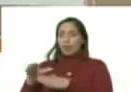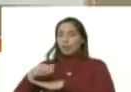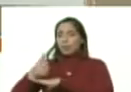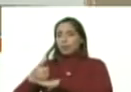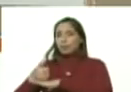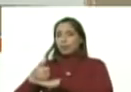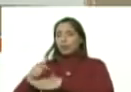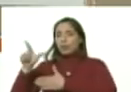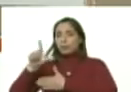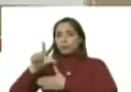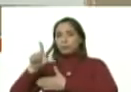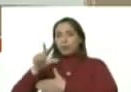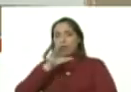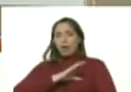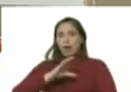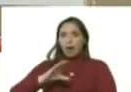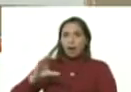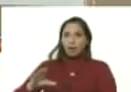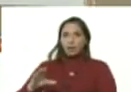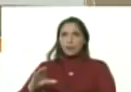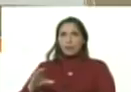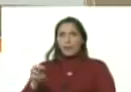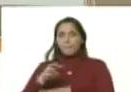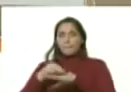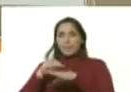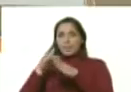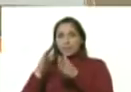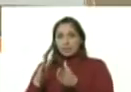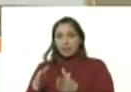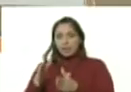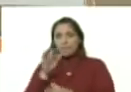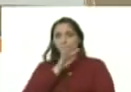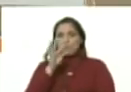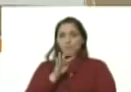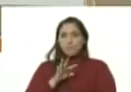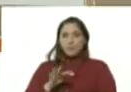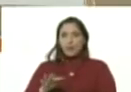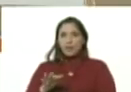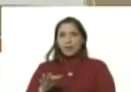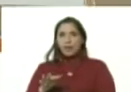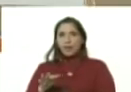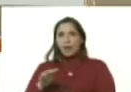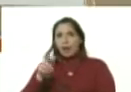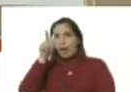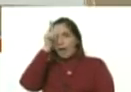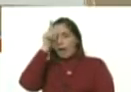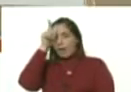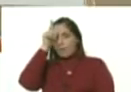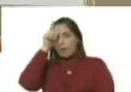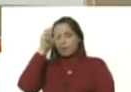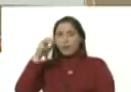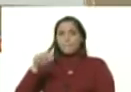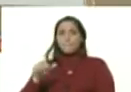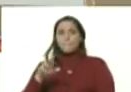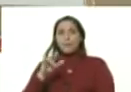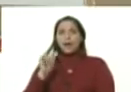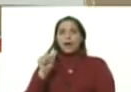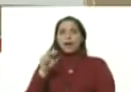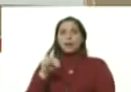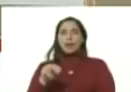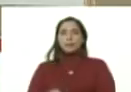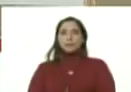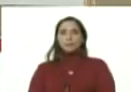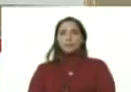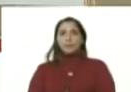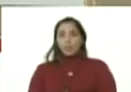América Latina y del Caribe del Ministerio Federal de Relaciones Exteriores de Alemania, Marianne Schwekaff. Se